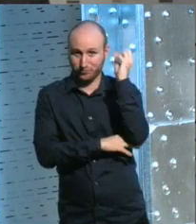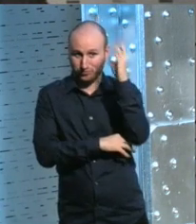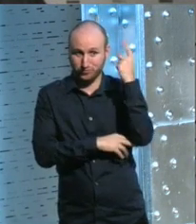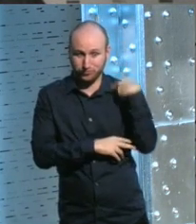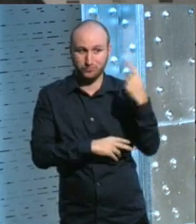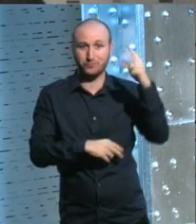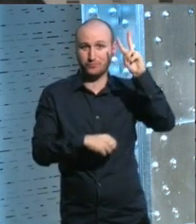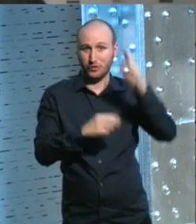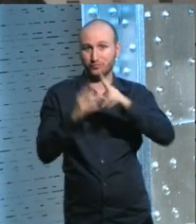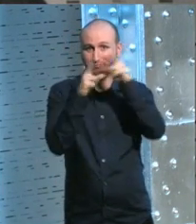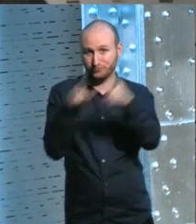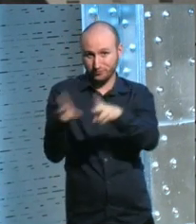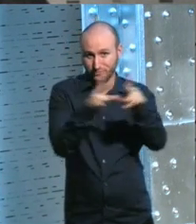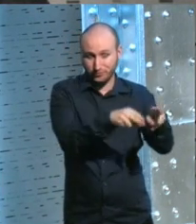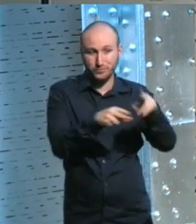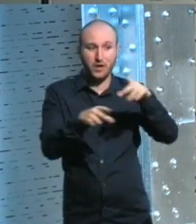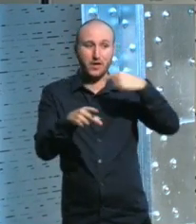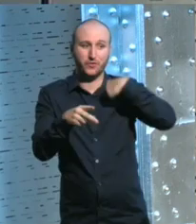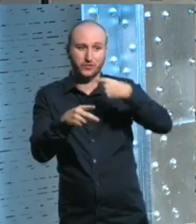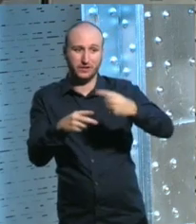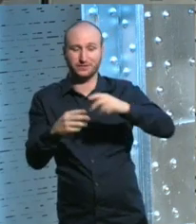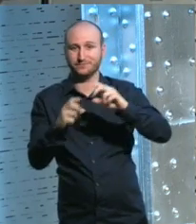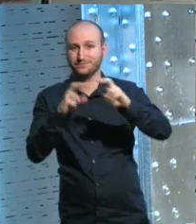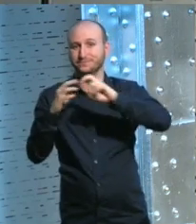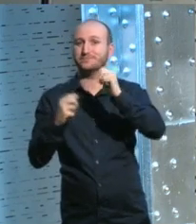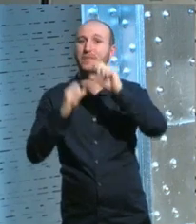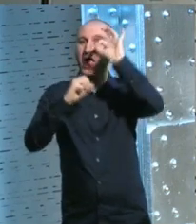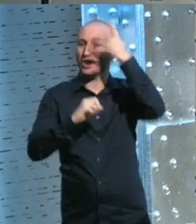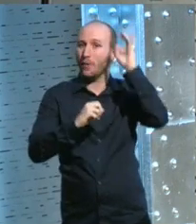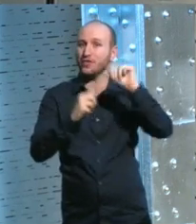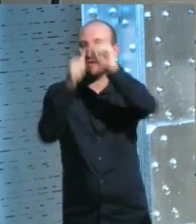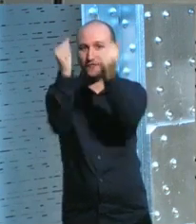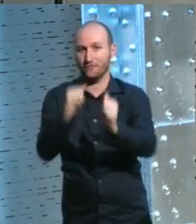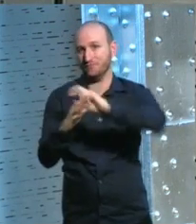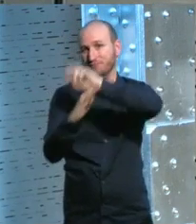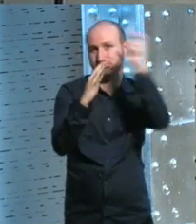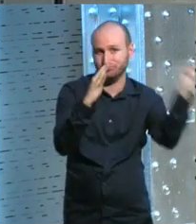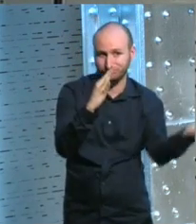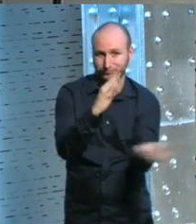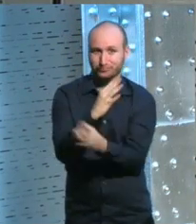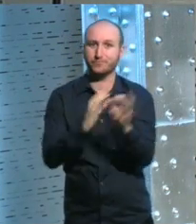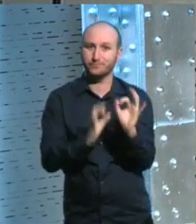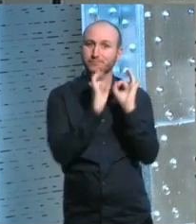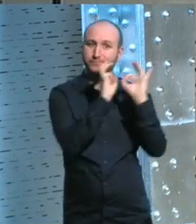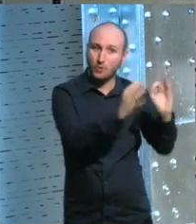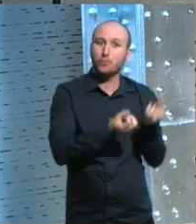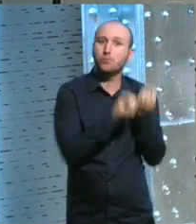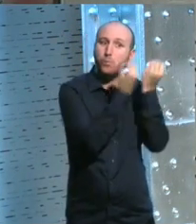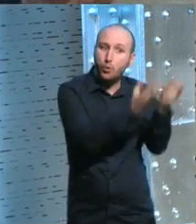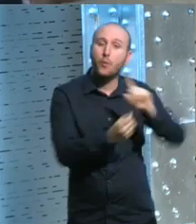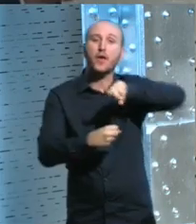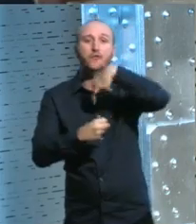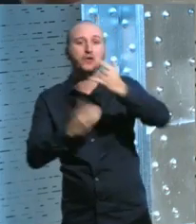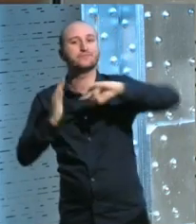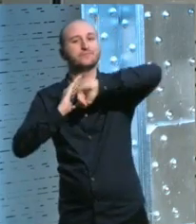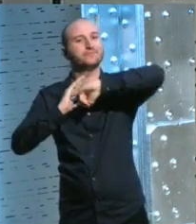algún momento hablaré de los varios tipos de innovación, y en otro momento hablaré de una de las grandes